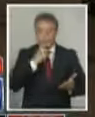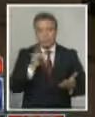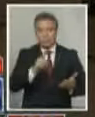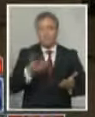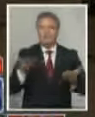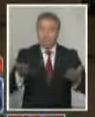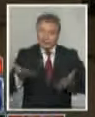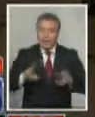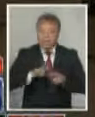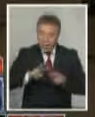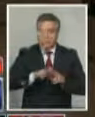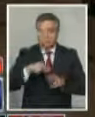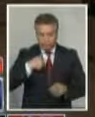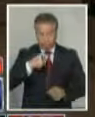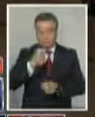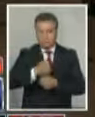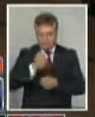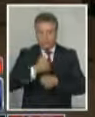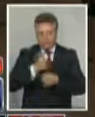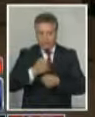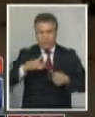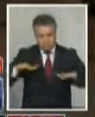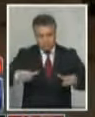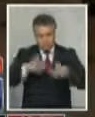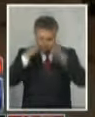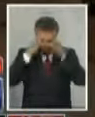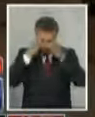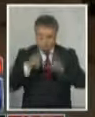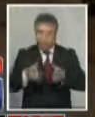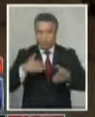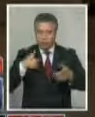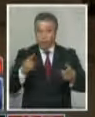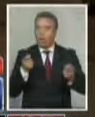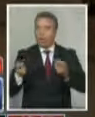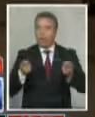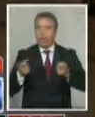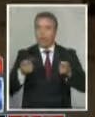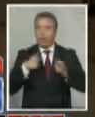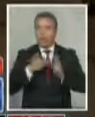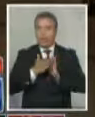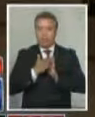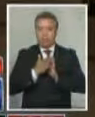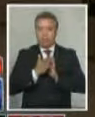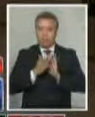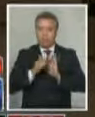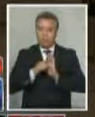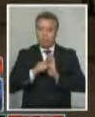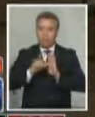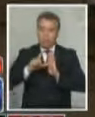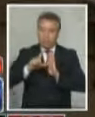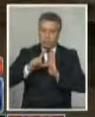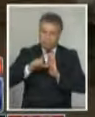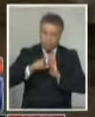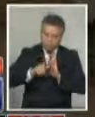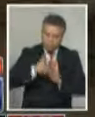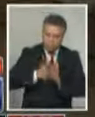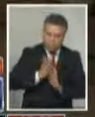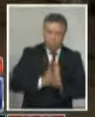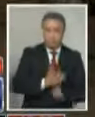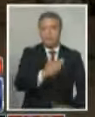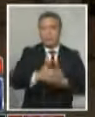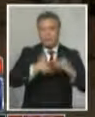En trabajar para que efectivamente nuestra economía retome el dinamismo. Eso es lo que estamos haciendo, trabajando en la implementación de los planes que les